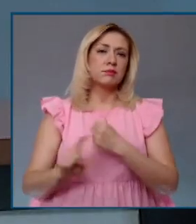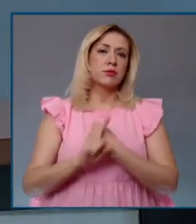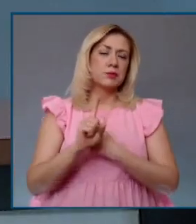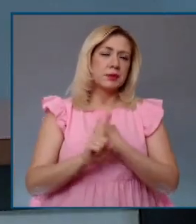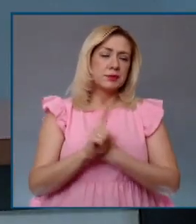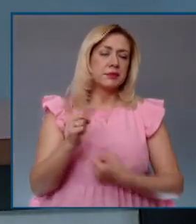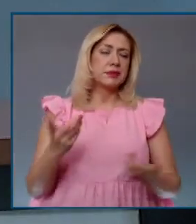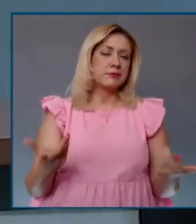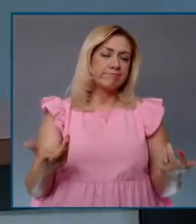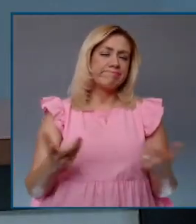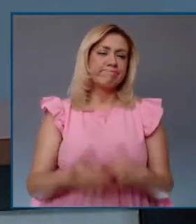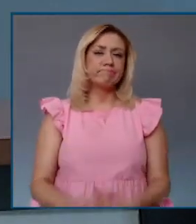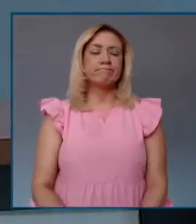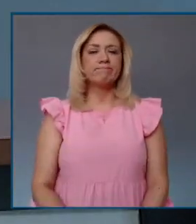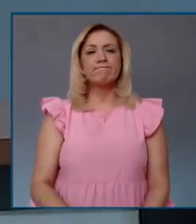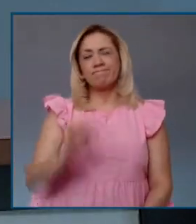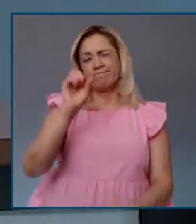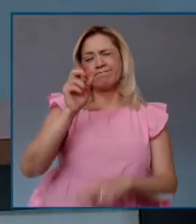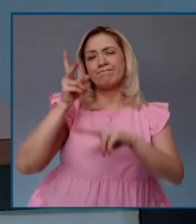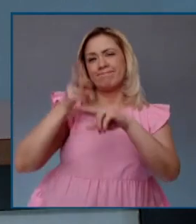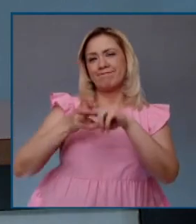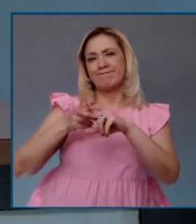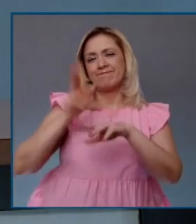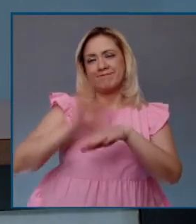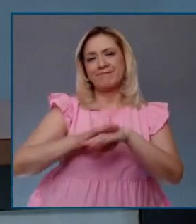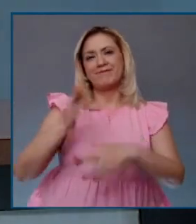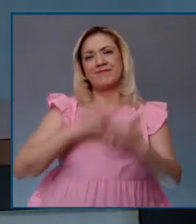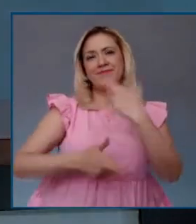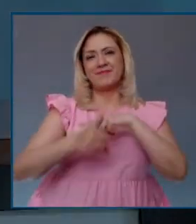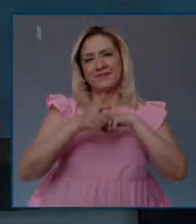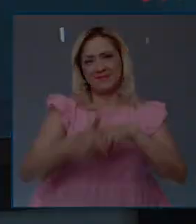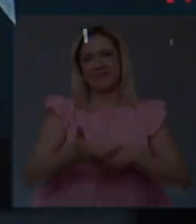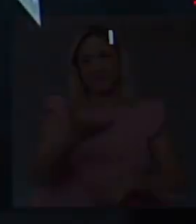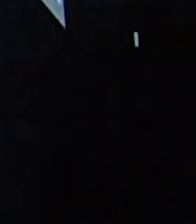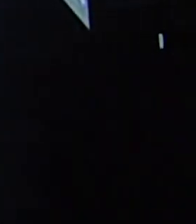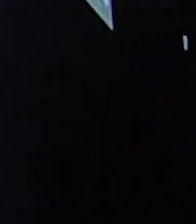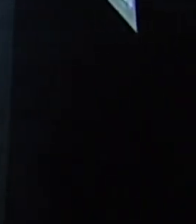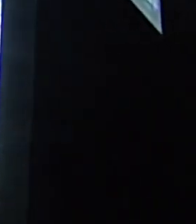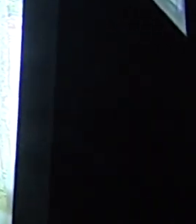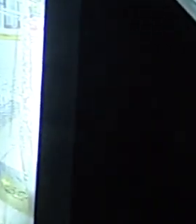Es momento de hacer una pausa, pero continuamos con más información.